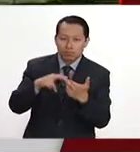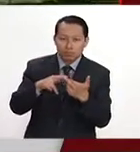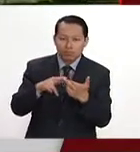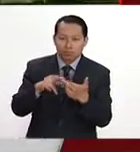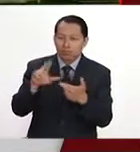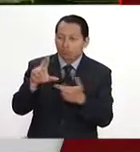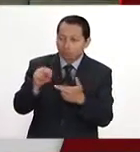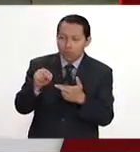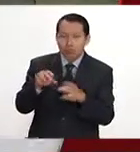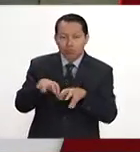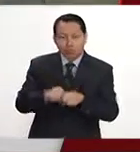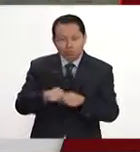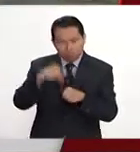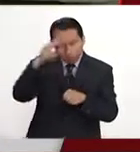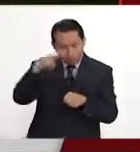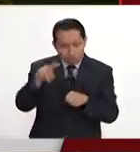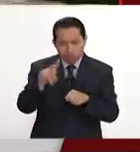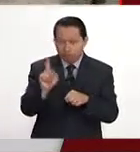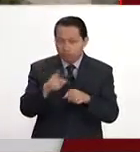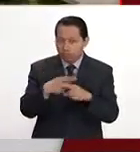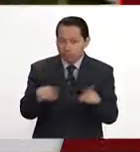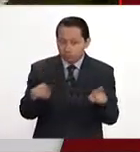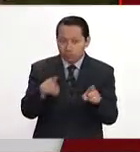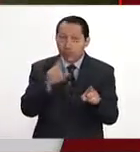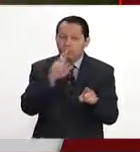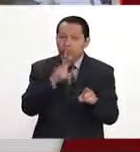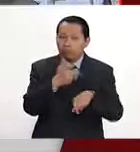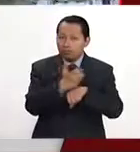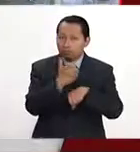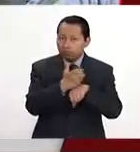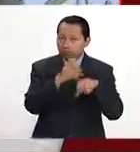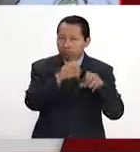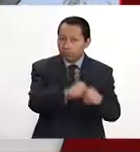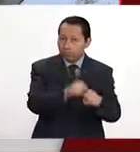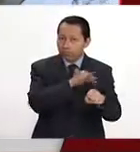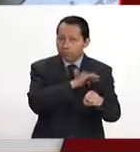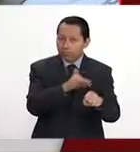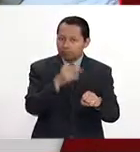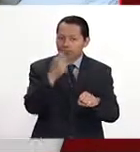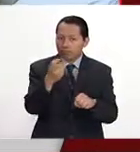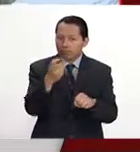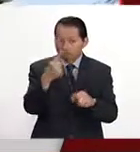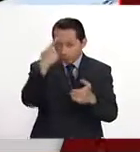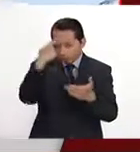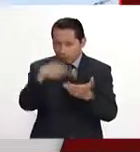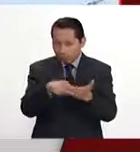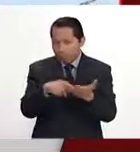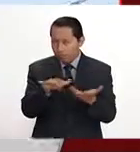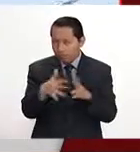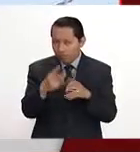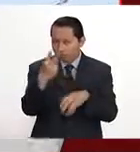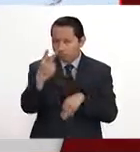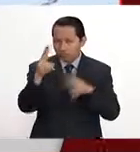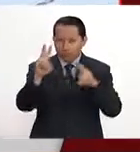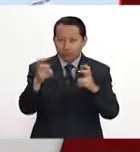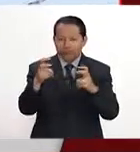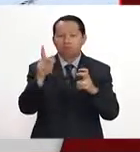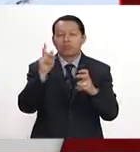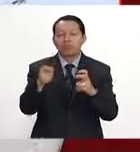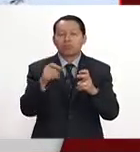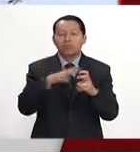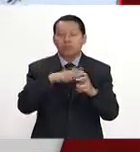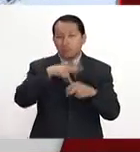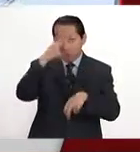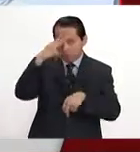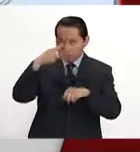no vengan a instalarse en México, sino que se instalen directamente en Estados Unidos, ¿no? Entonces, creo que son al menos 2 temas en los que México